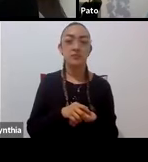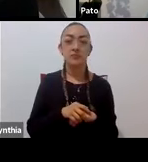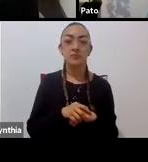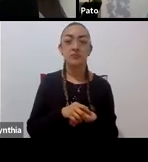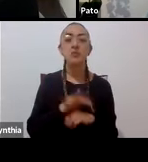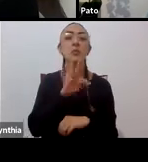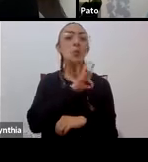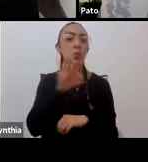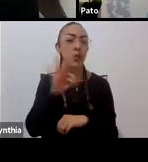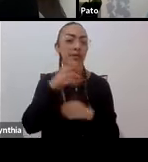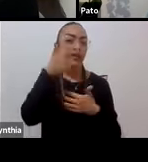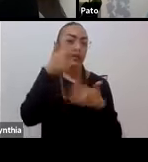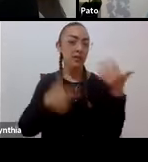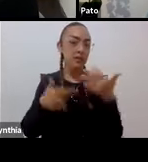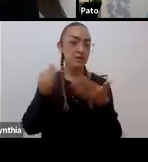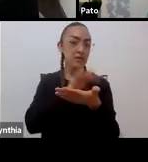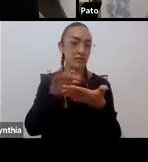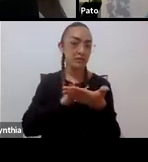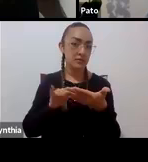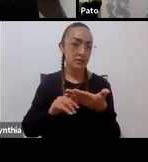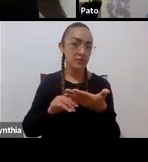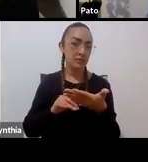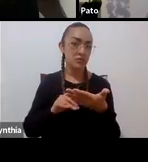textos que se utilizan en lunes